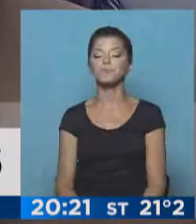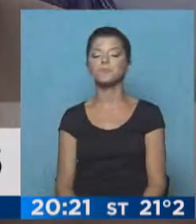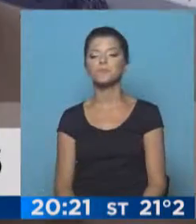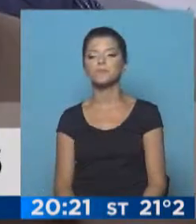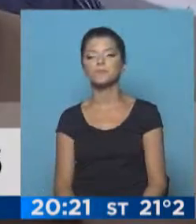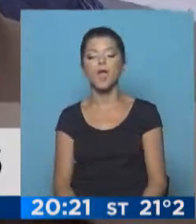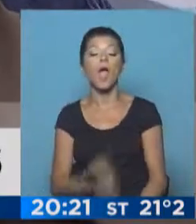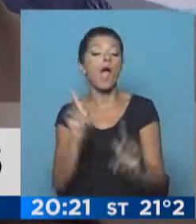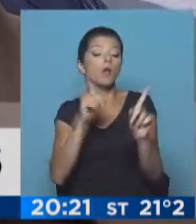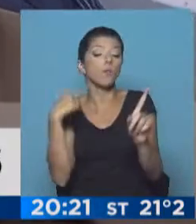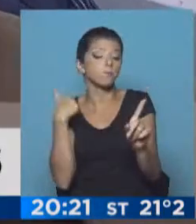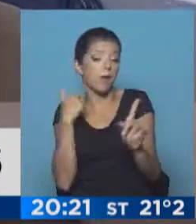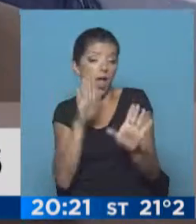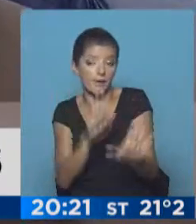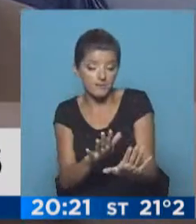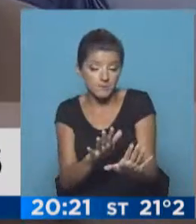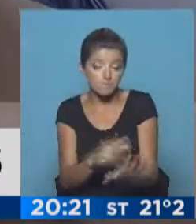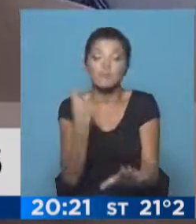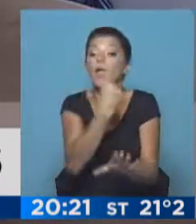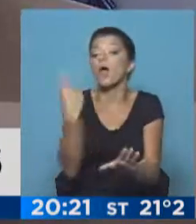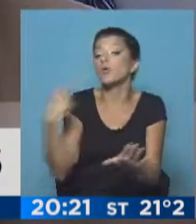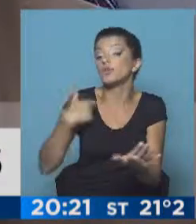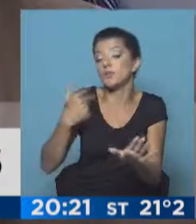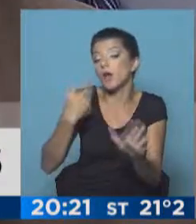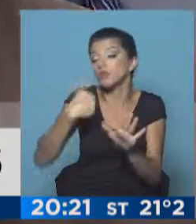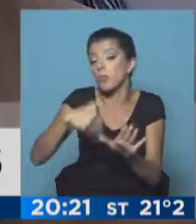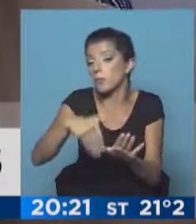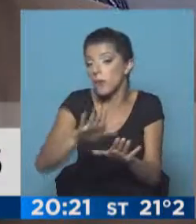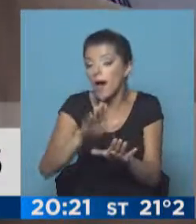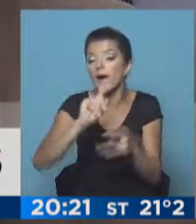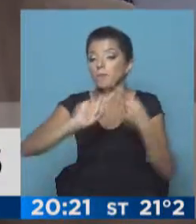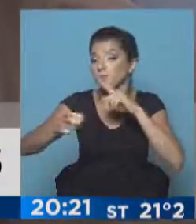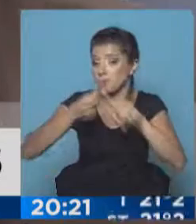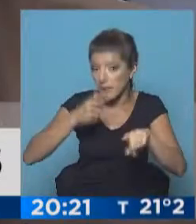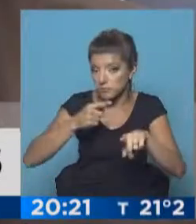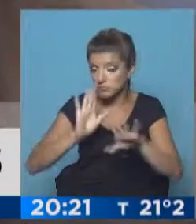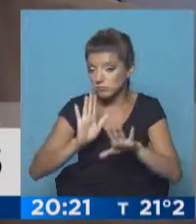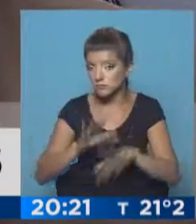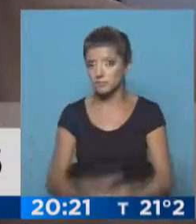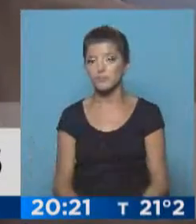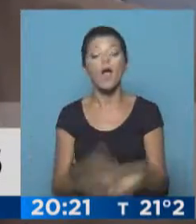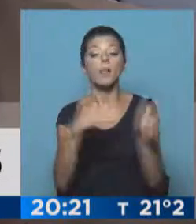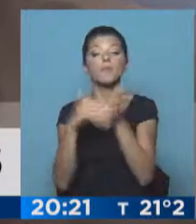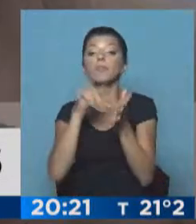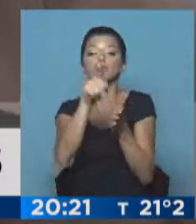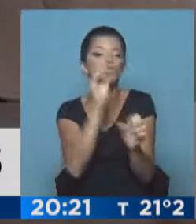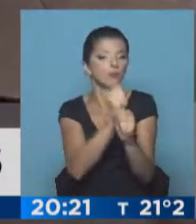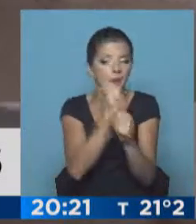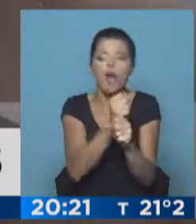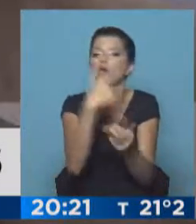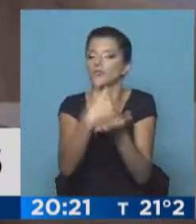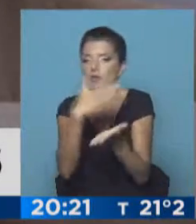modalidad. Cada uno va a tener una aproximación a esa discusión según su propia actividad y